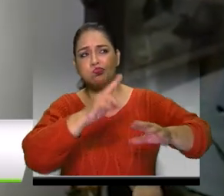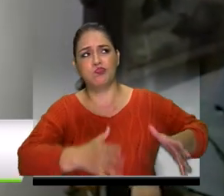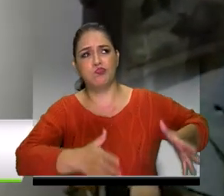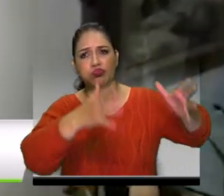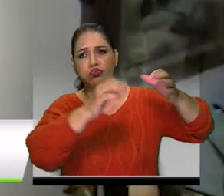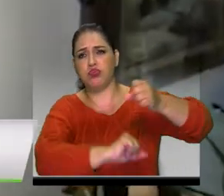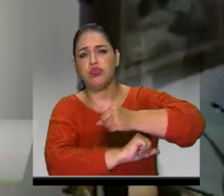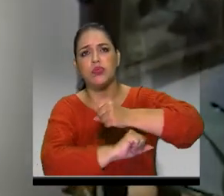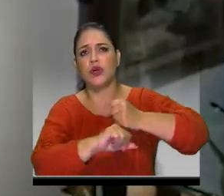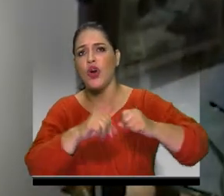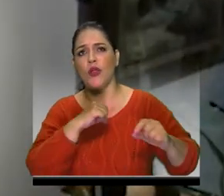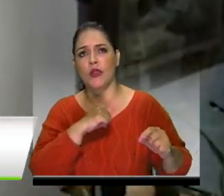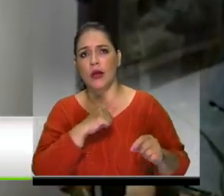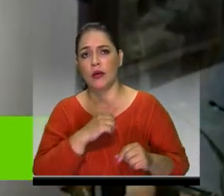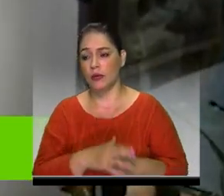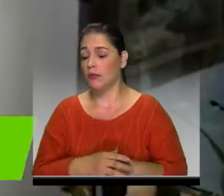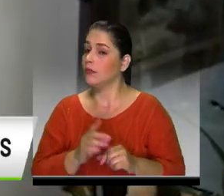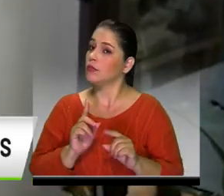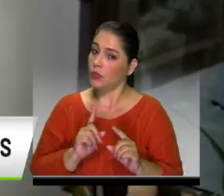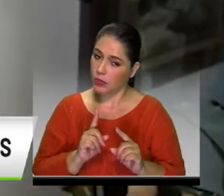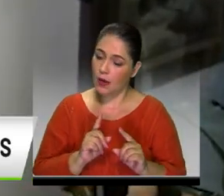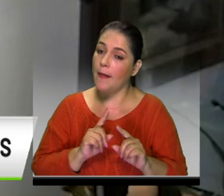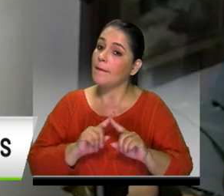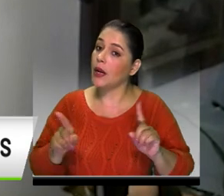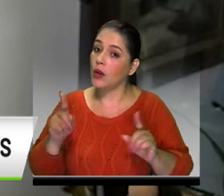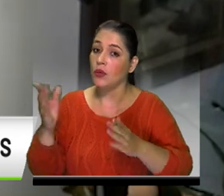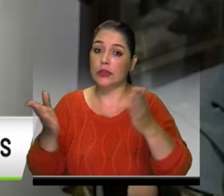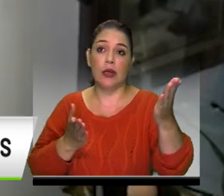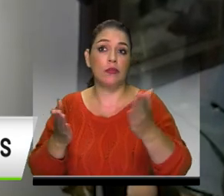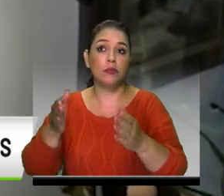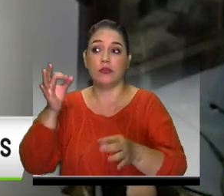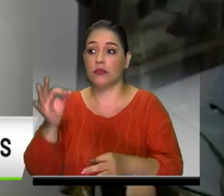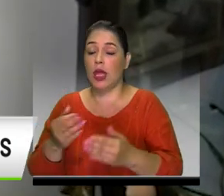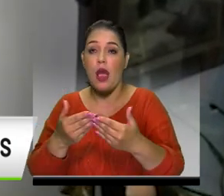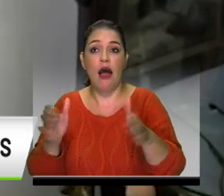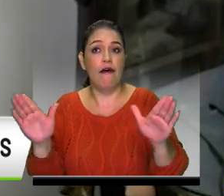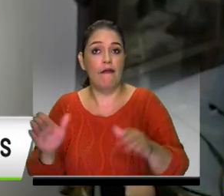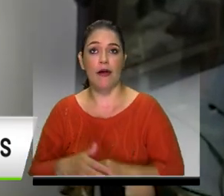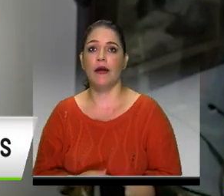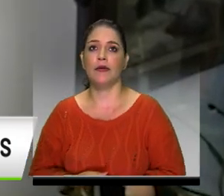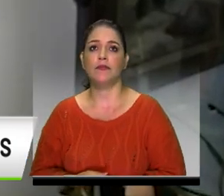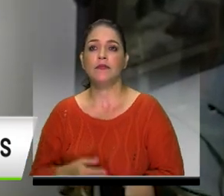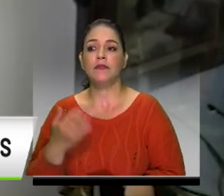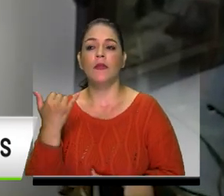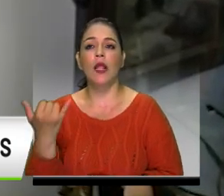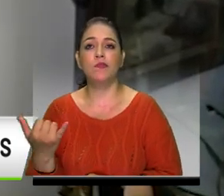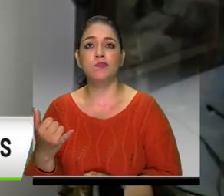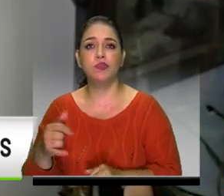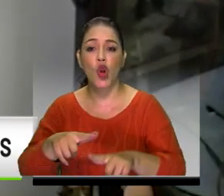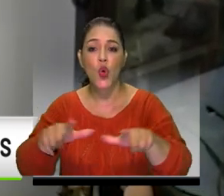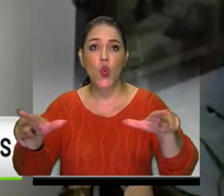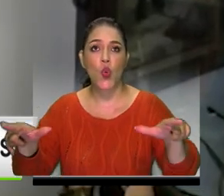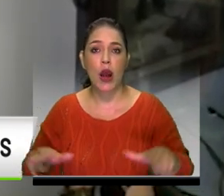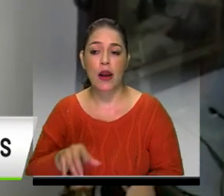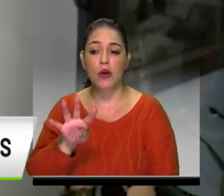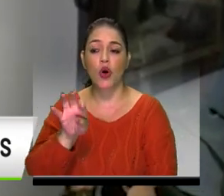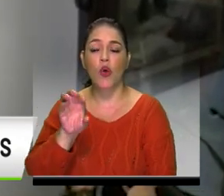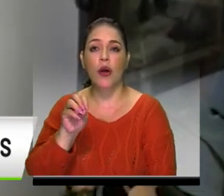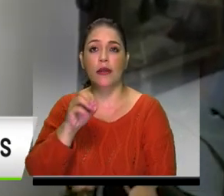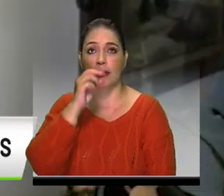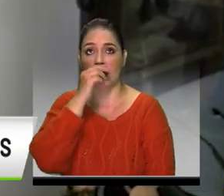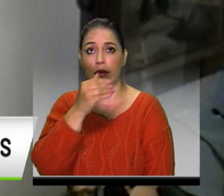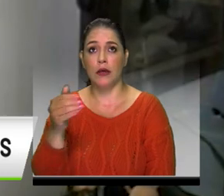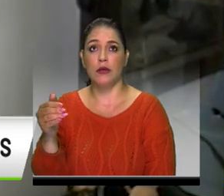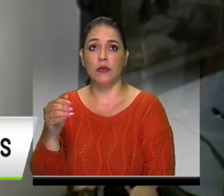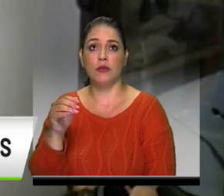repotenciar, pero nunca se ha dejado de prestar servicio. Hoy se encuentran allí 90 niños, hay cupo